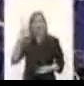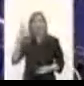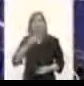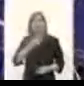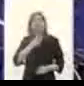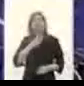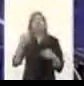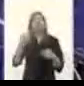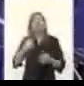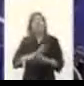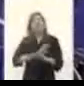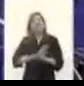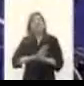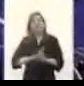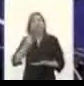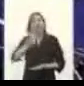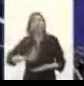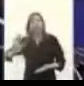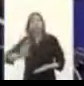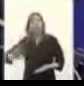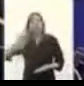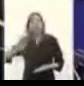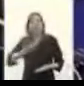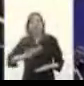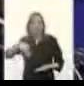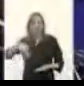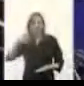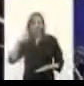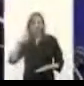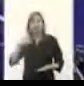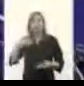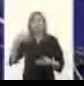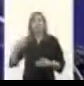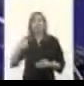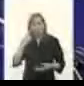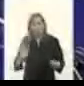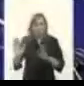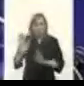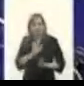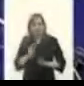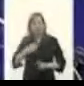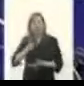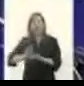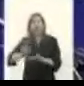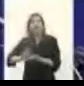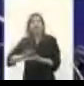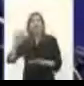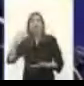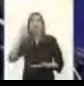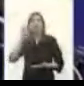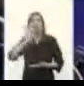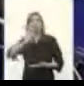terminar con la deuda con el Fondo Monetario Internacional, cuando decidimos reestructurar también la deuda en el 2005 y el